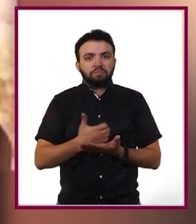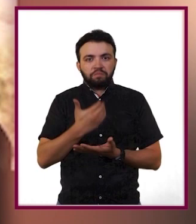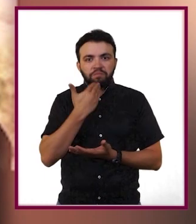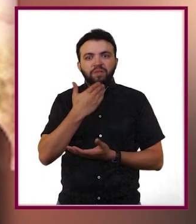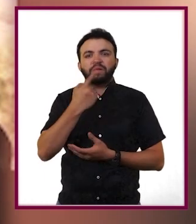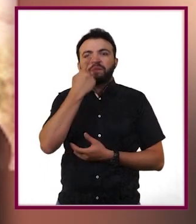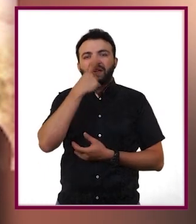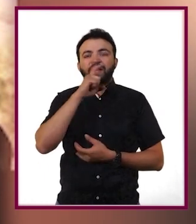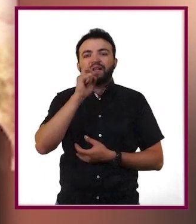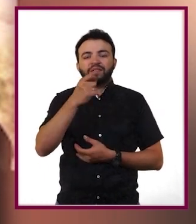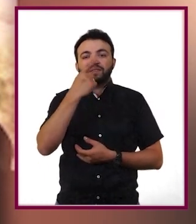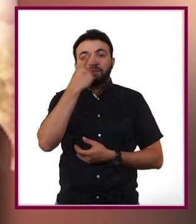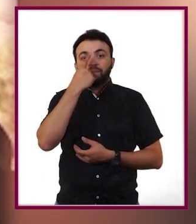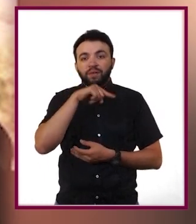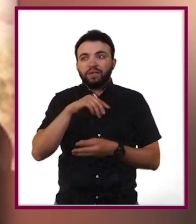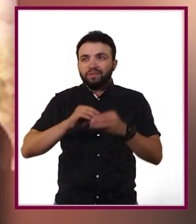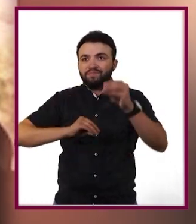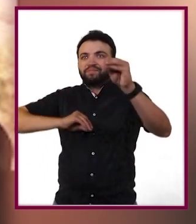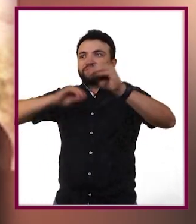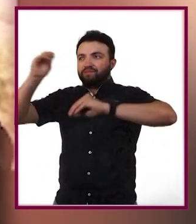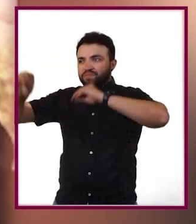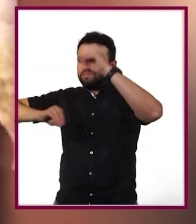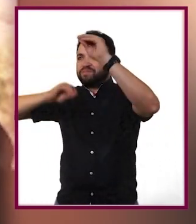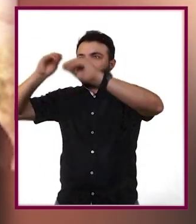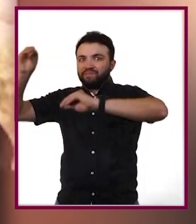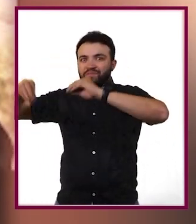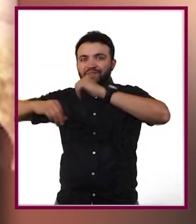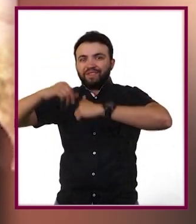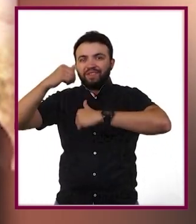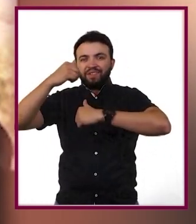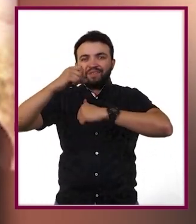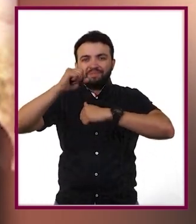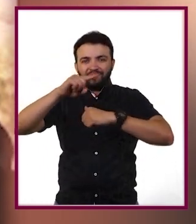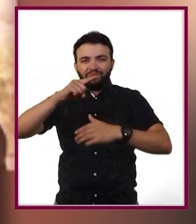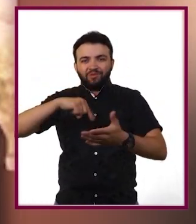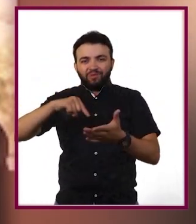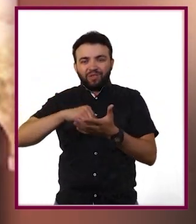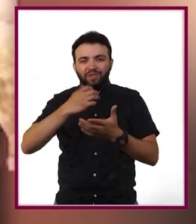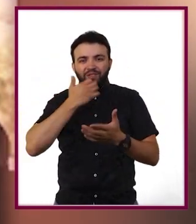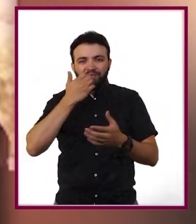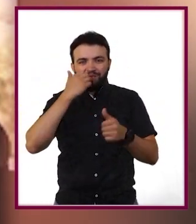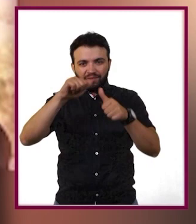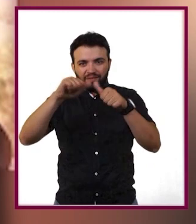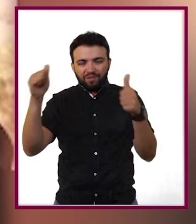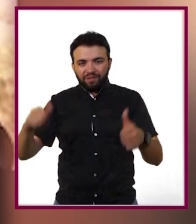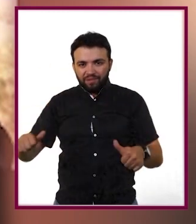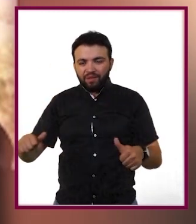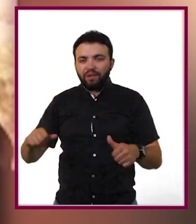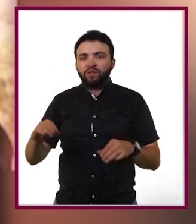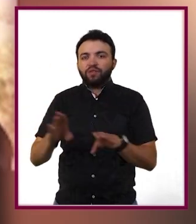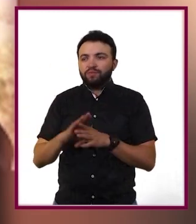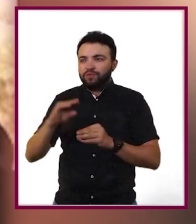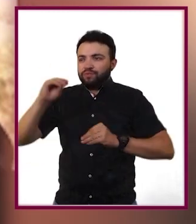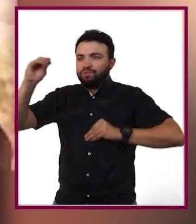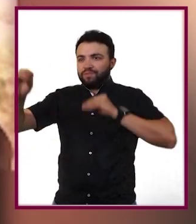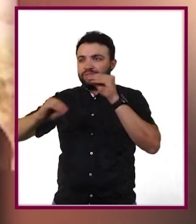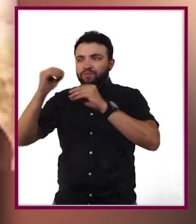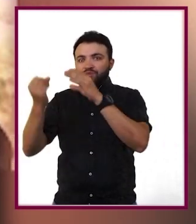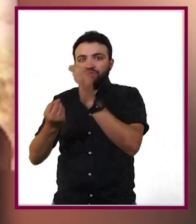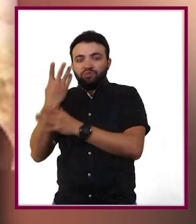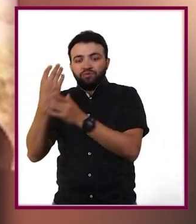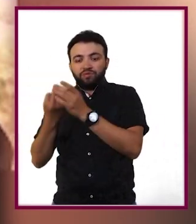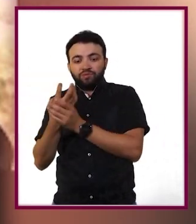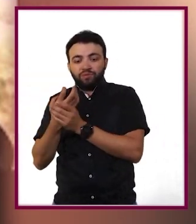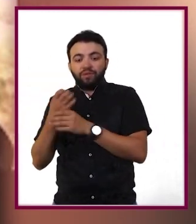cantidad de presupuesto para poder remodelar los estudios y la academia misma. Y entonces empezaron